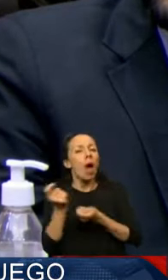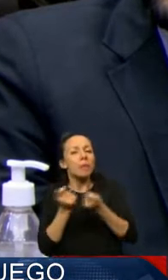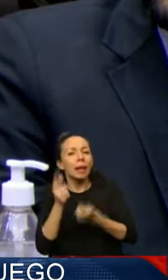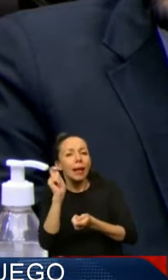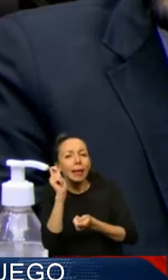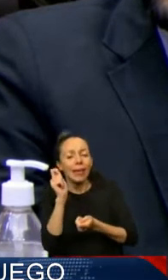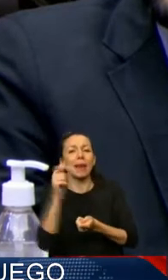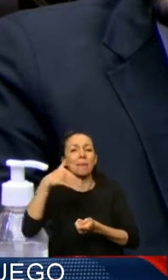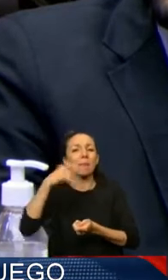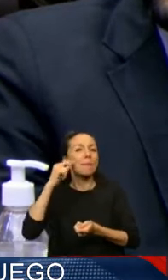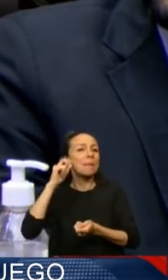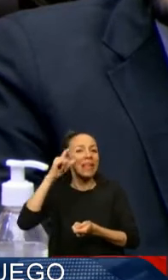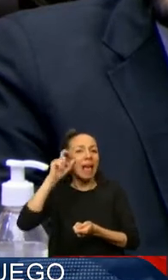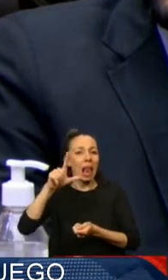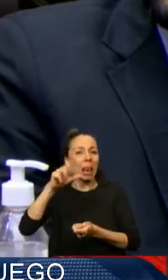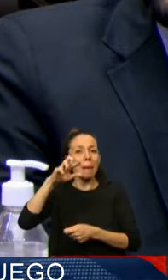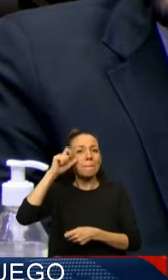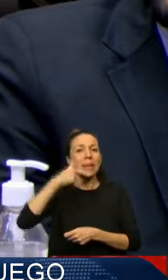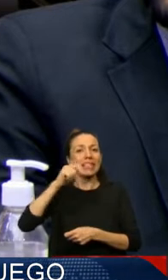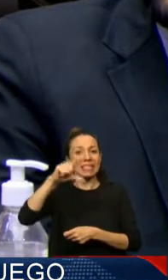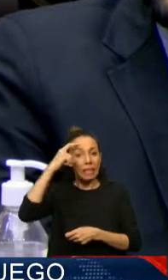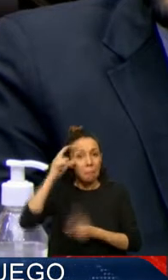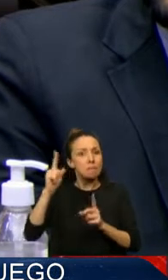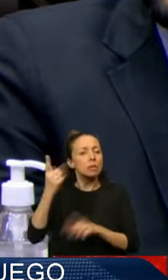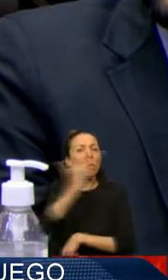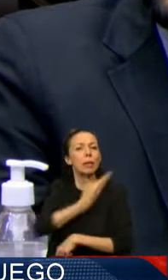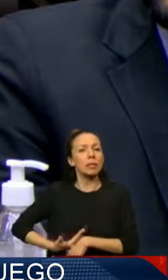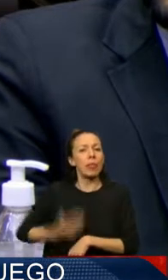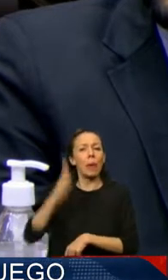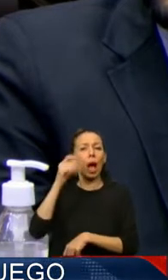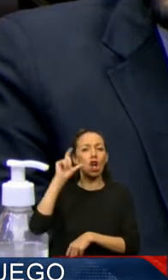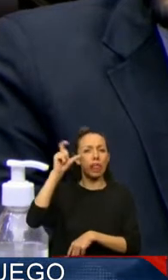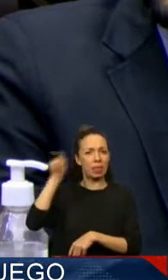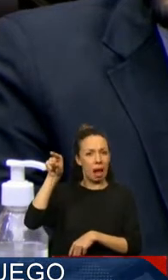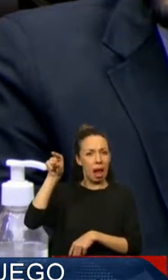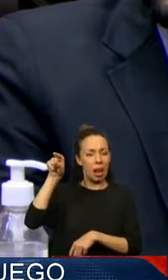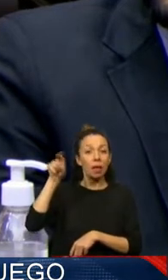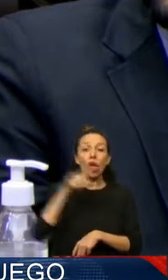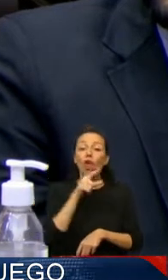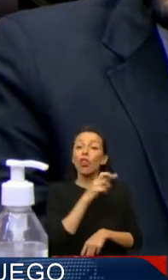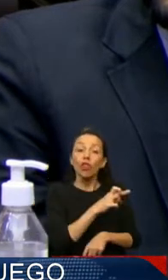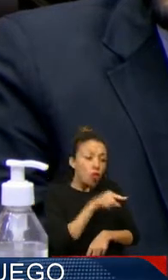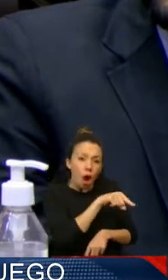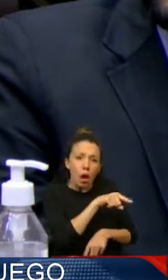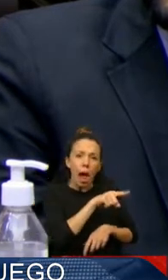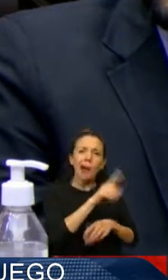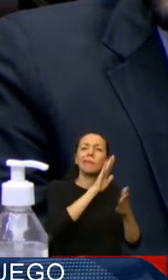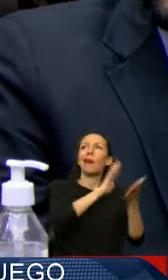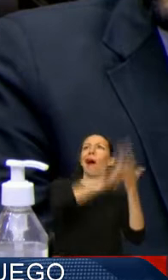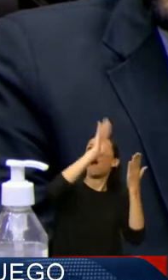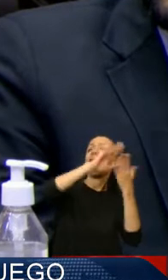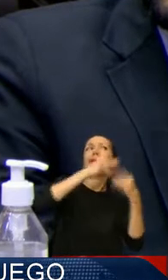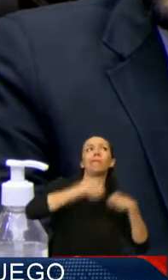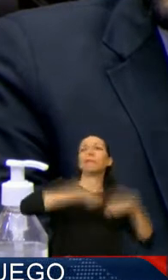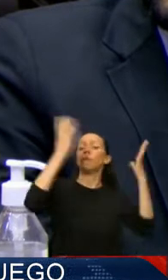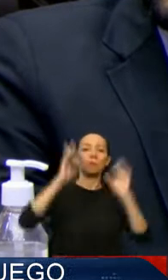hoy presidente del Banco Central de la República Argentina. Y esos dólares no se fugaron, esos dólares quedaron para que